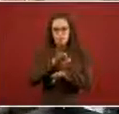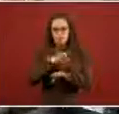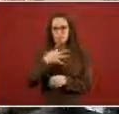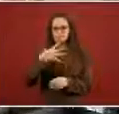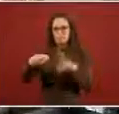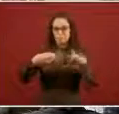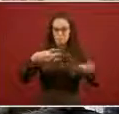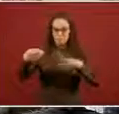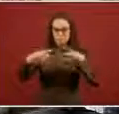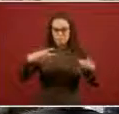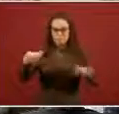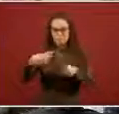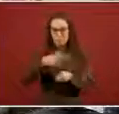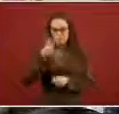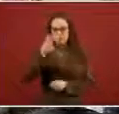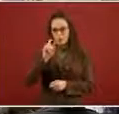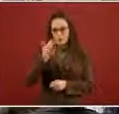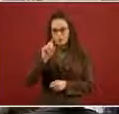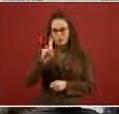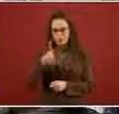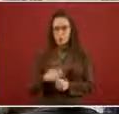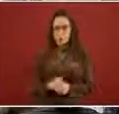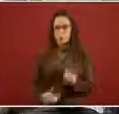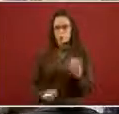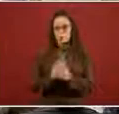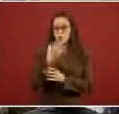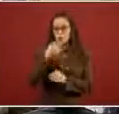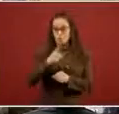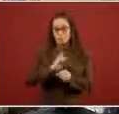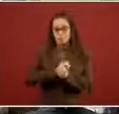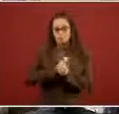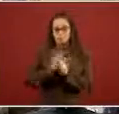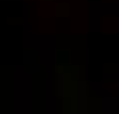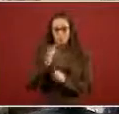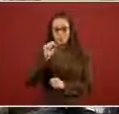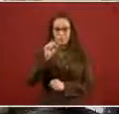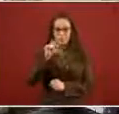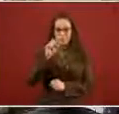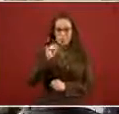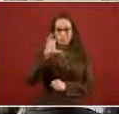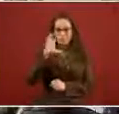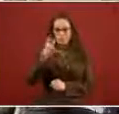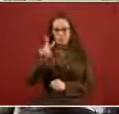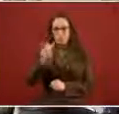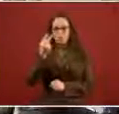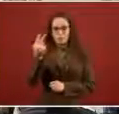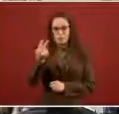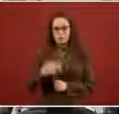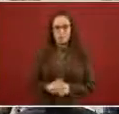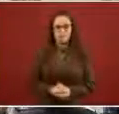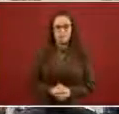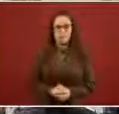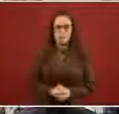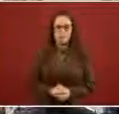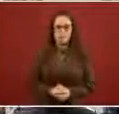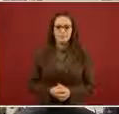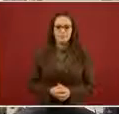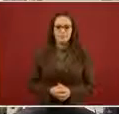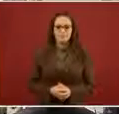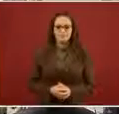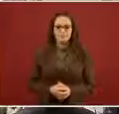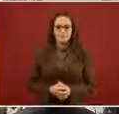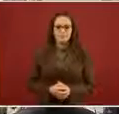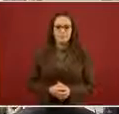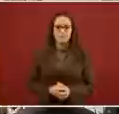de COVID, la enfermedad causada por el nuevo coronavirus SARS-CoV-2. Y hoy vamos a